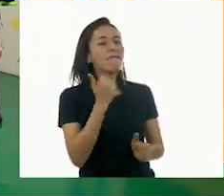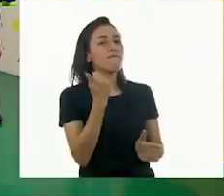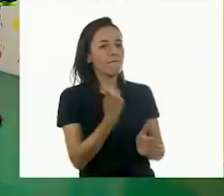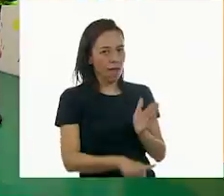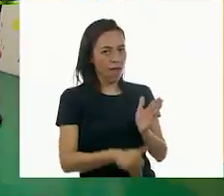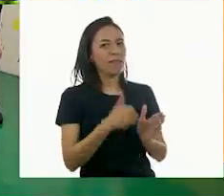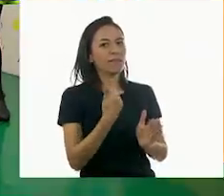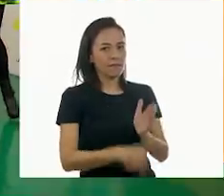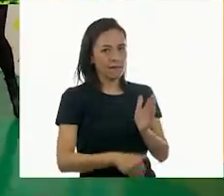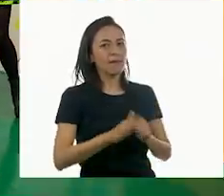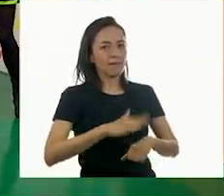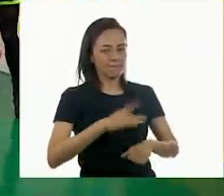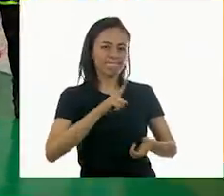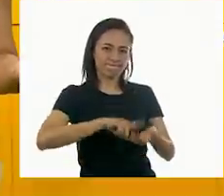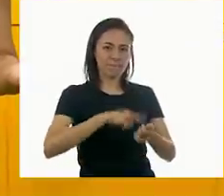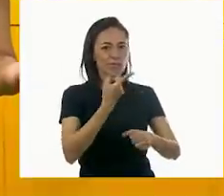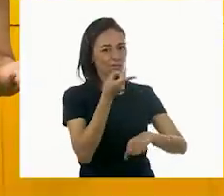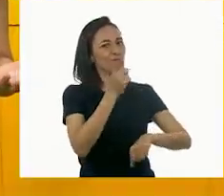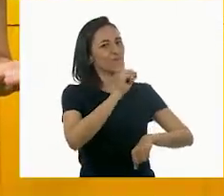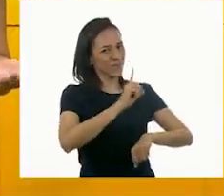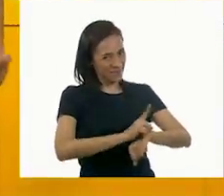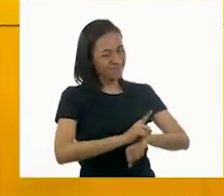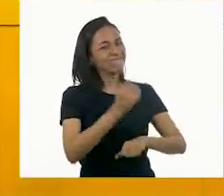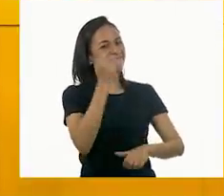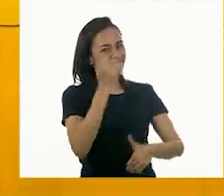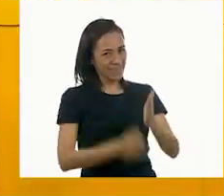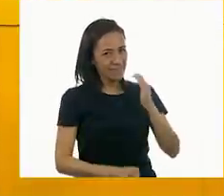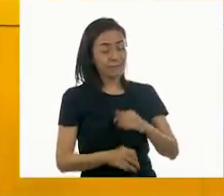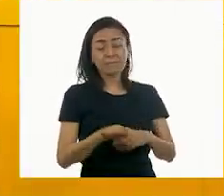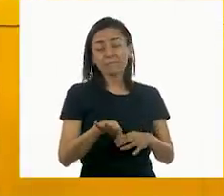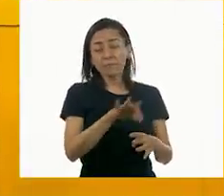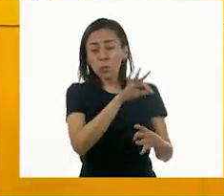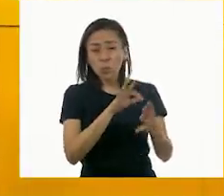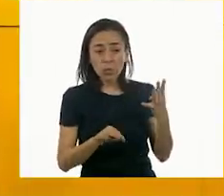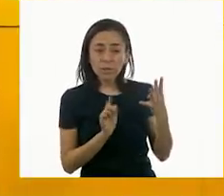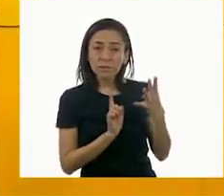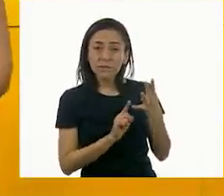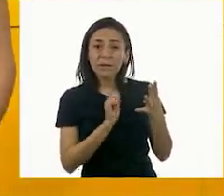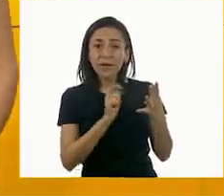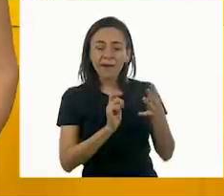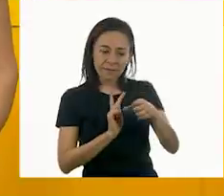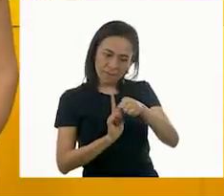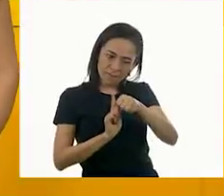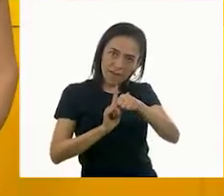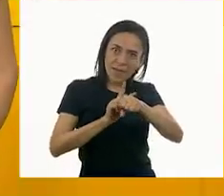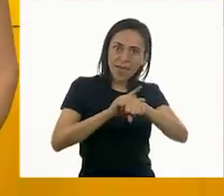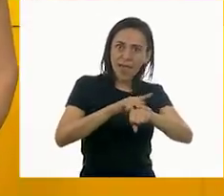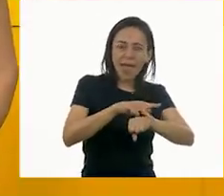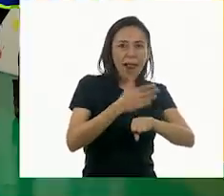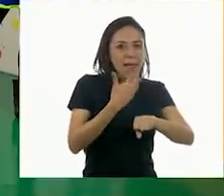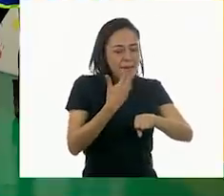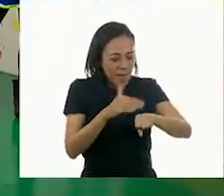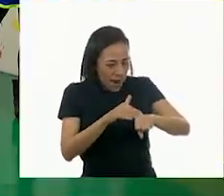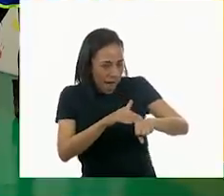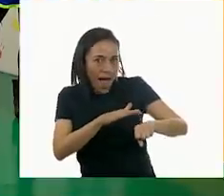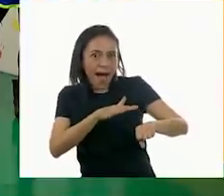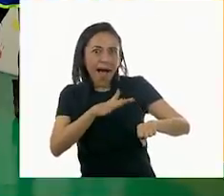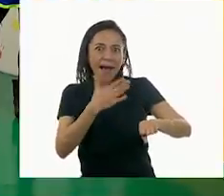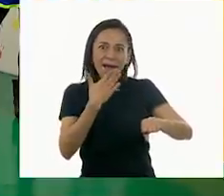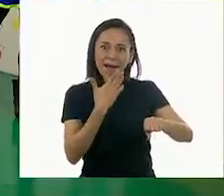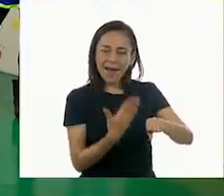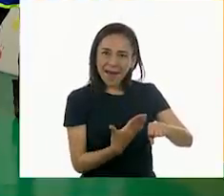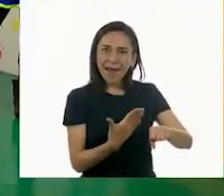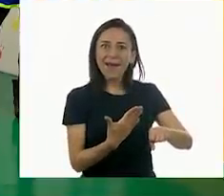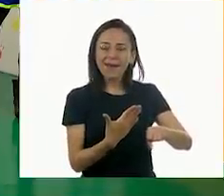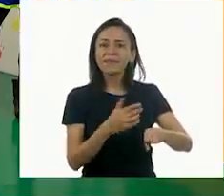último, como mencionamos anteriormente, hidrata tu piel, hidrata tu cabello y te hace